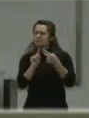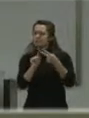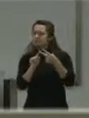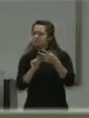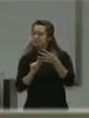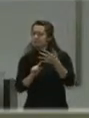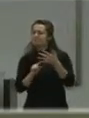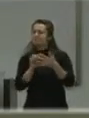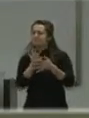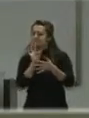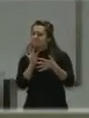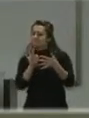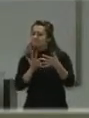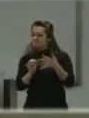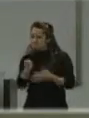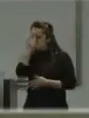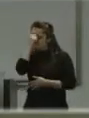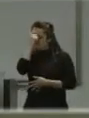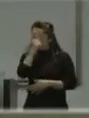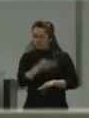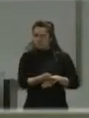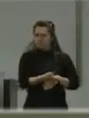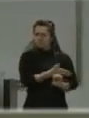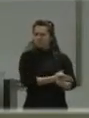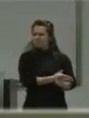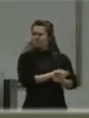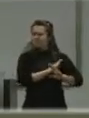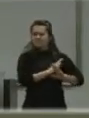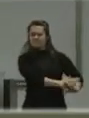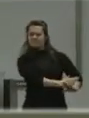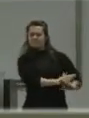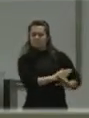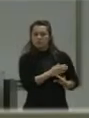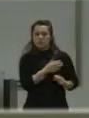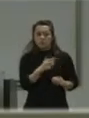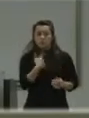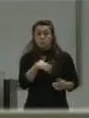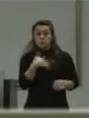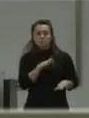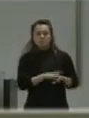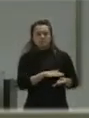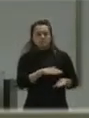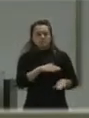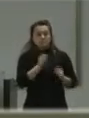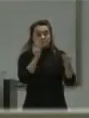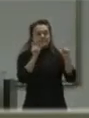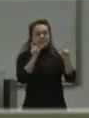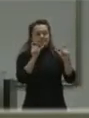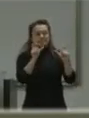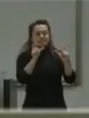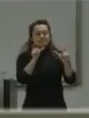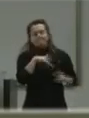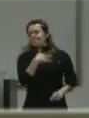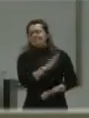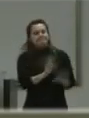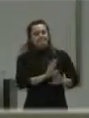herramientas que debemos tener para prevenir los abusos y la violencia como Cuáles son las alarmas a las cuales uno debe estar muy